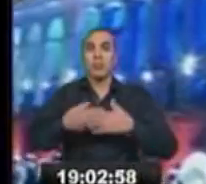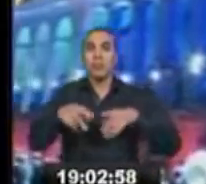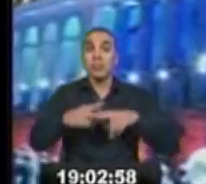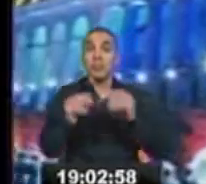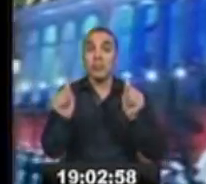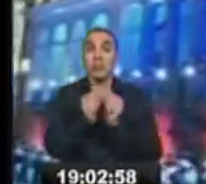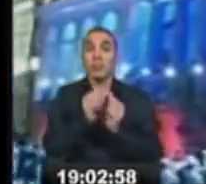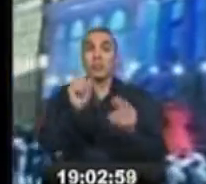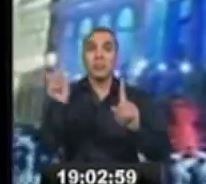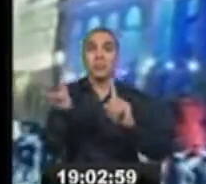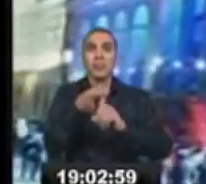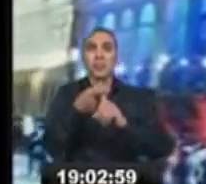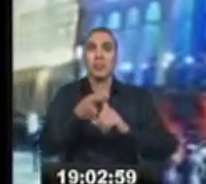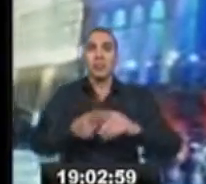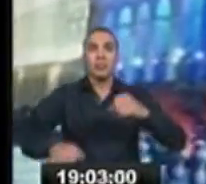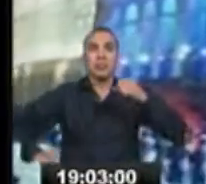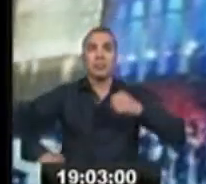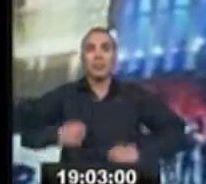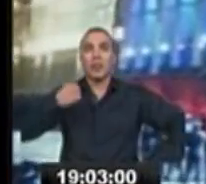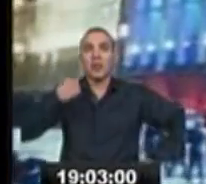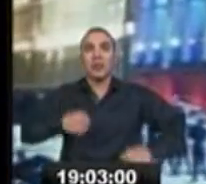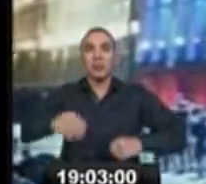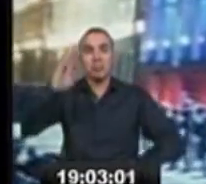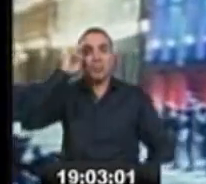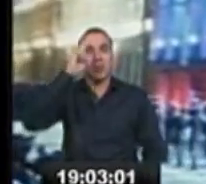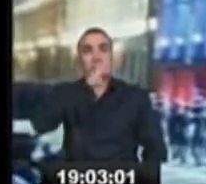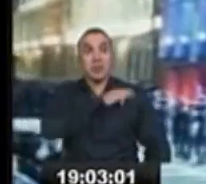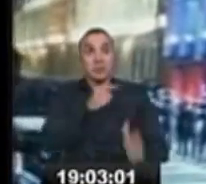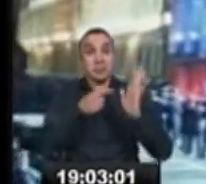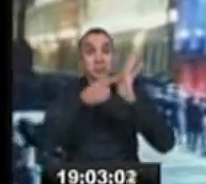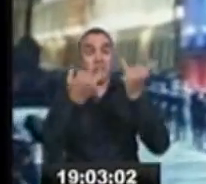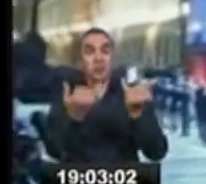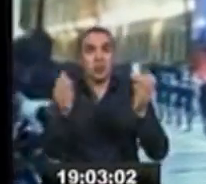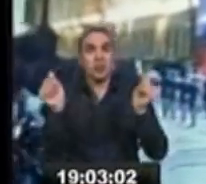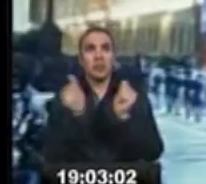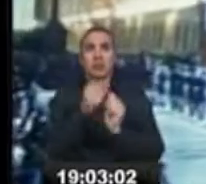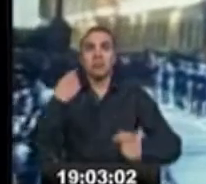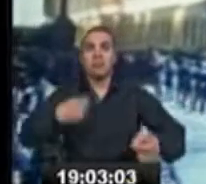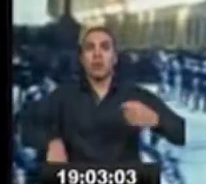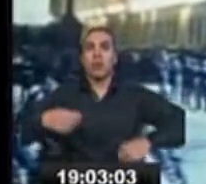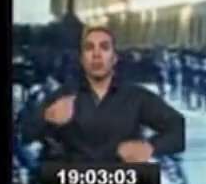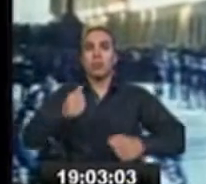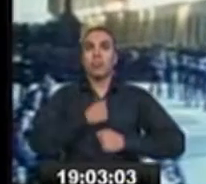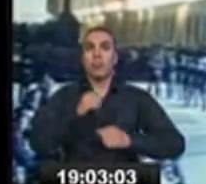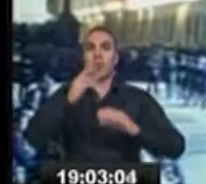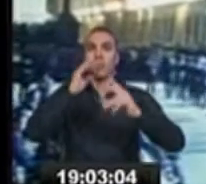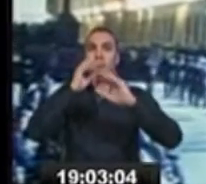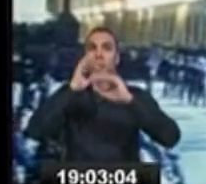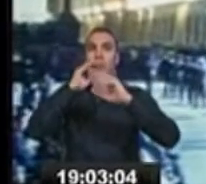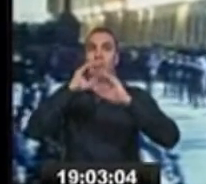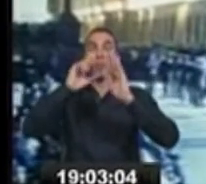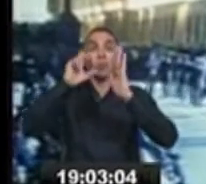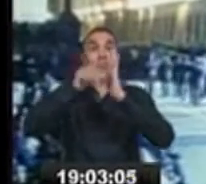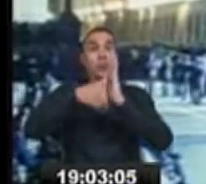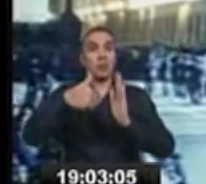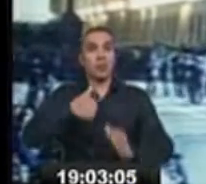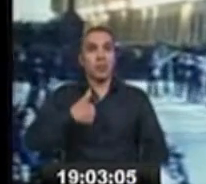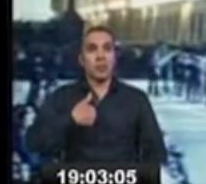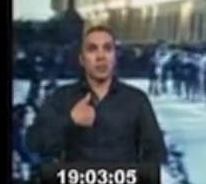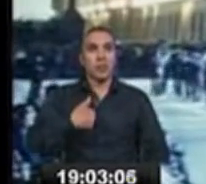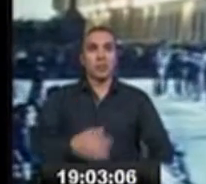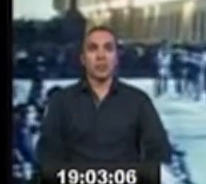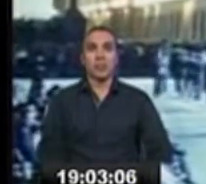con la entonación de las marchas militares, como están observando en imágenes, con instrumentos de viento. Posteriormente, tendremos ya al